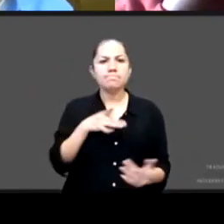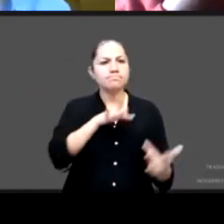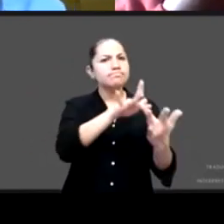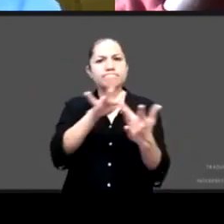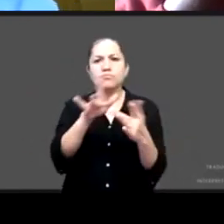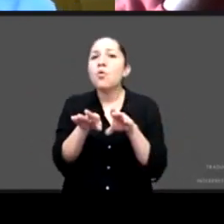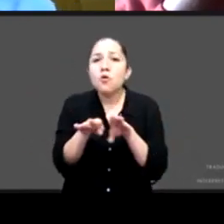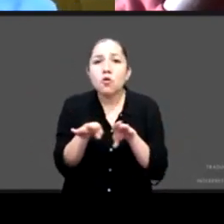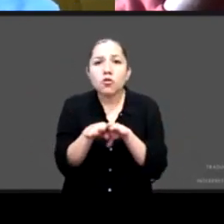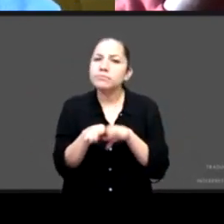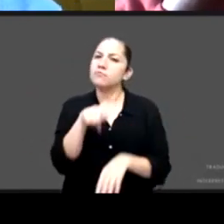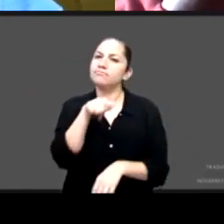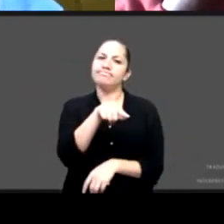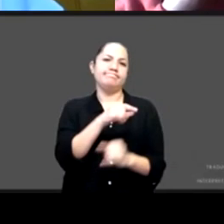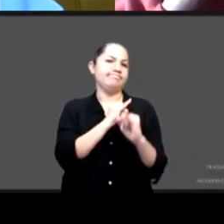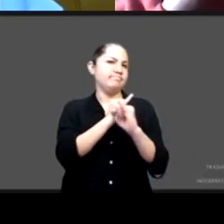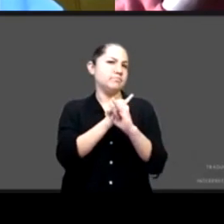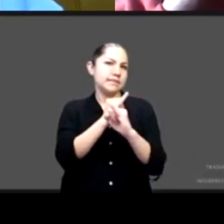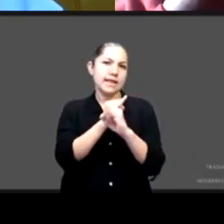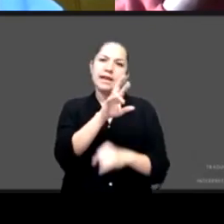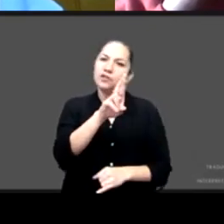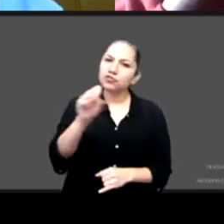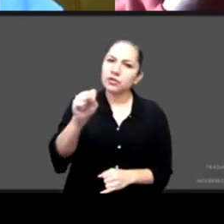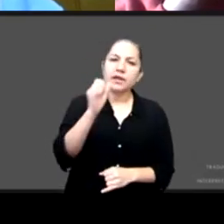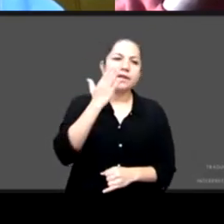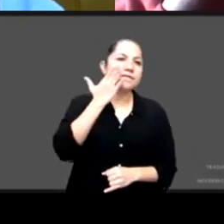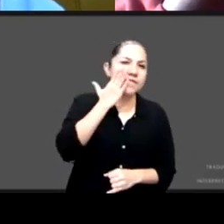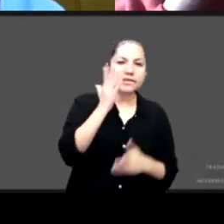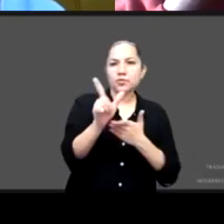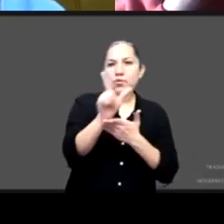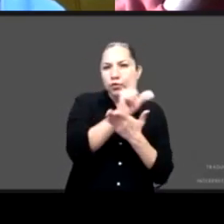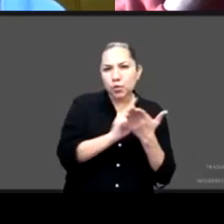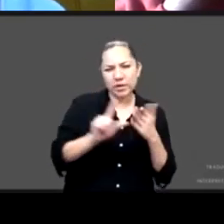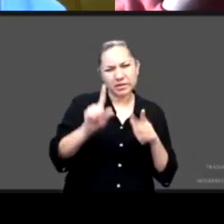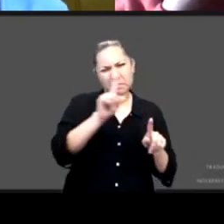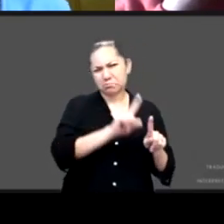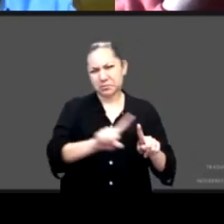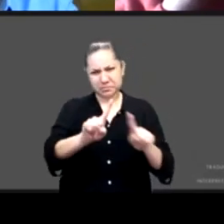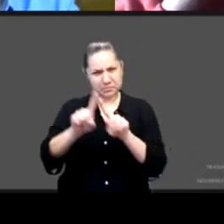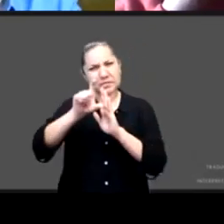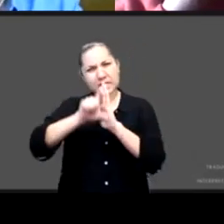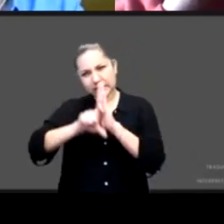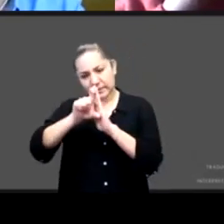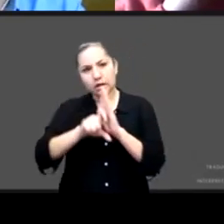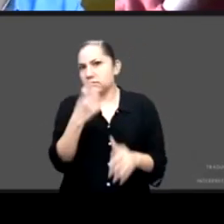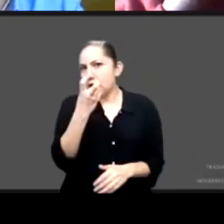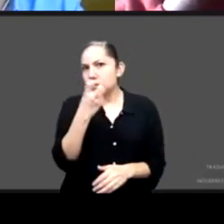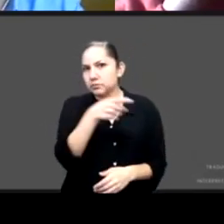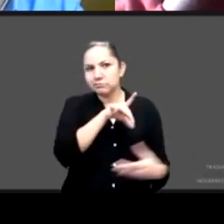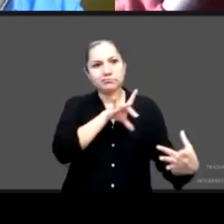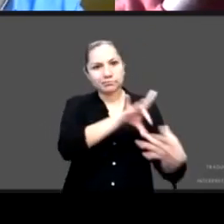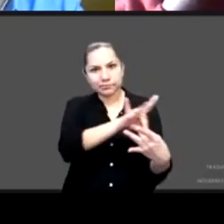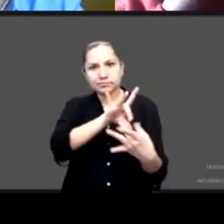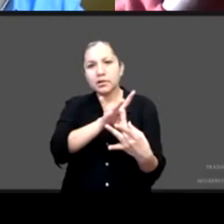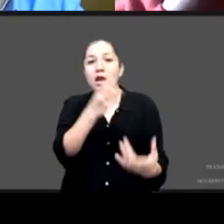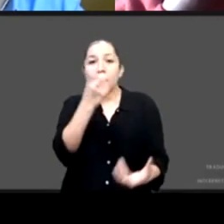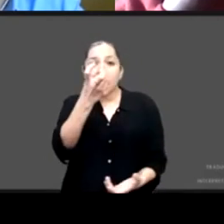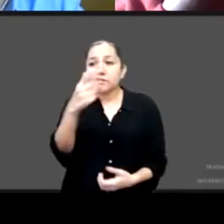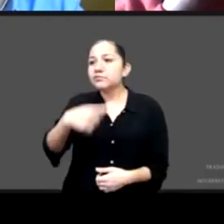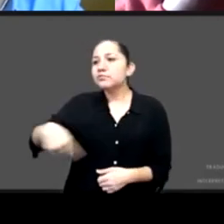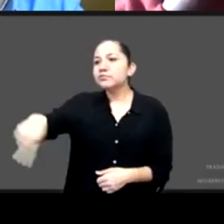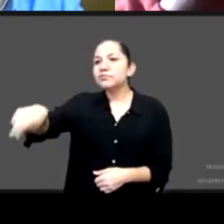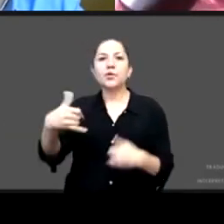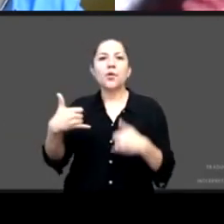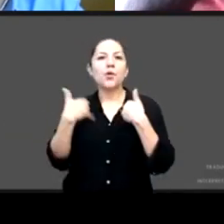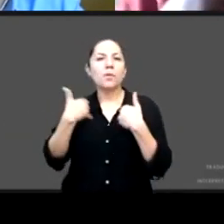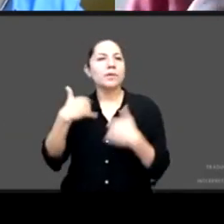lo que nos ha mostrado la experiencia es que no necesariamente los portales institucionales son los más queridos por las y los adolescentes.